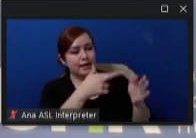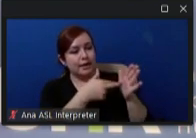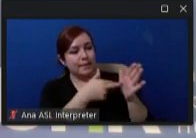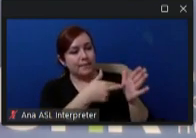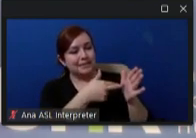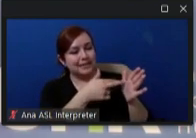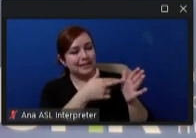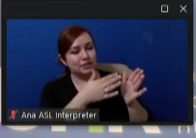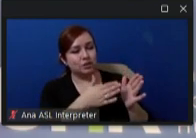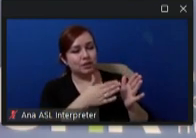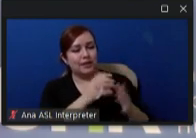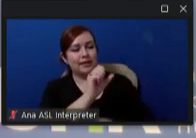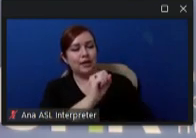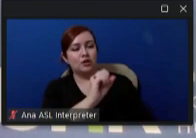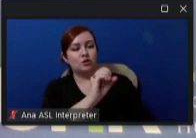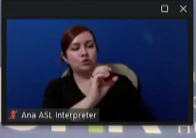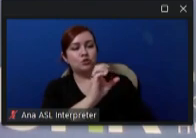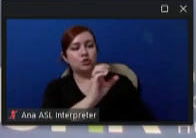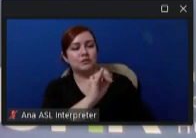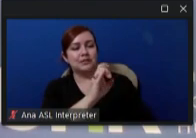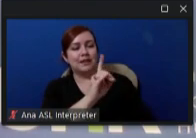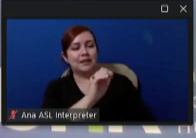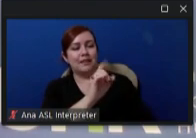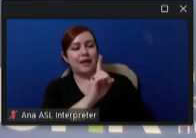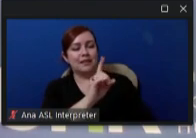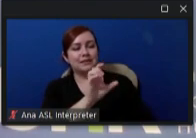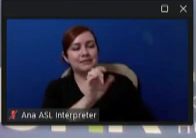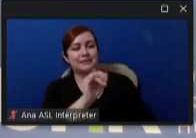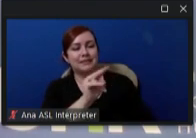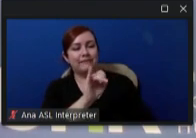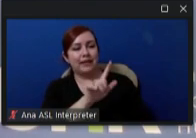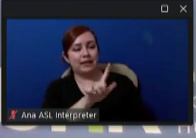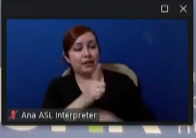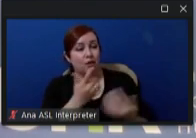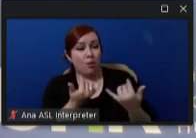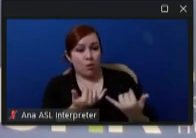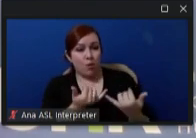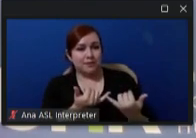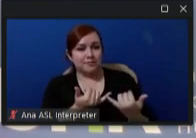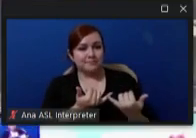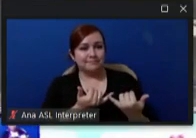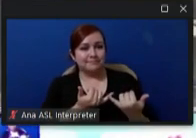sociedad civil que está hoy presencialmente con nosotros.